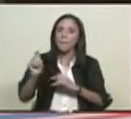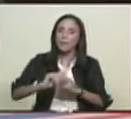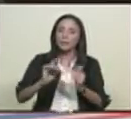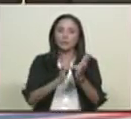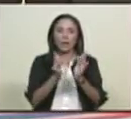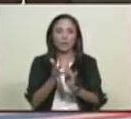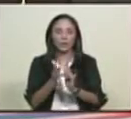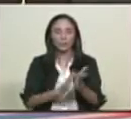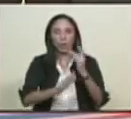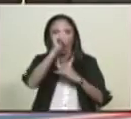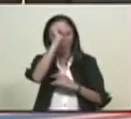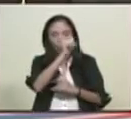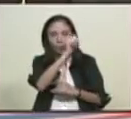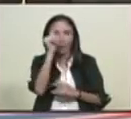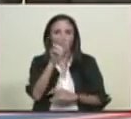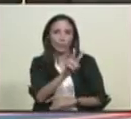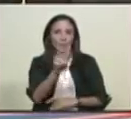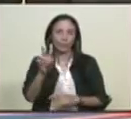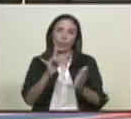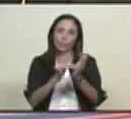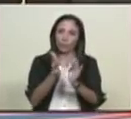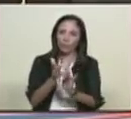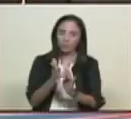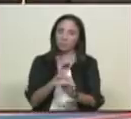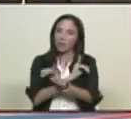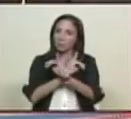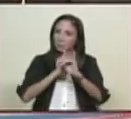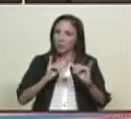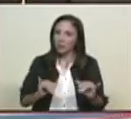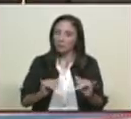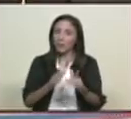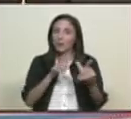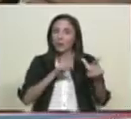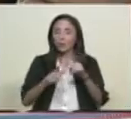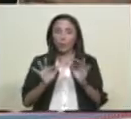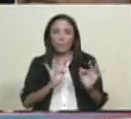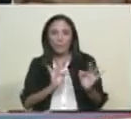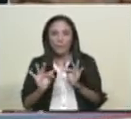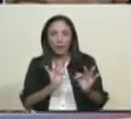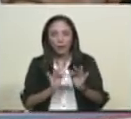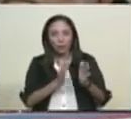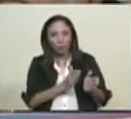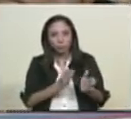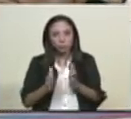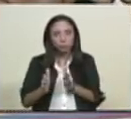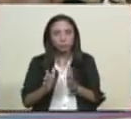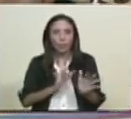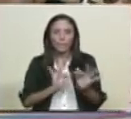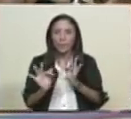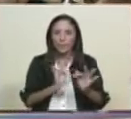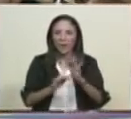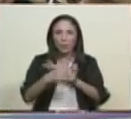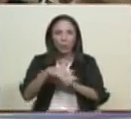domingo 22 de abril. Ya los preparativos están en plena marcha.